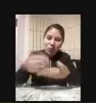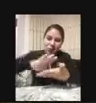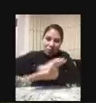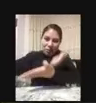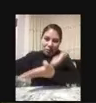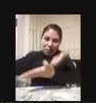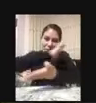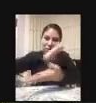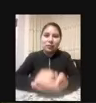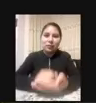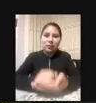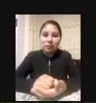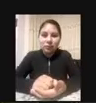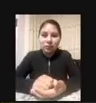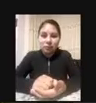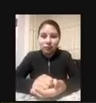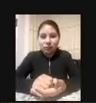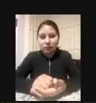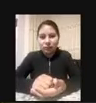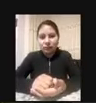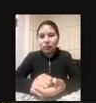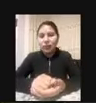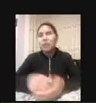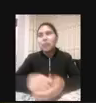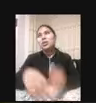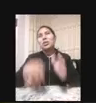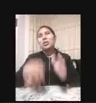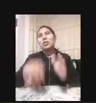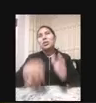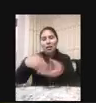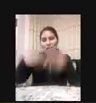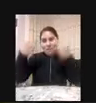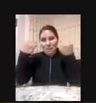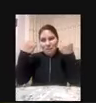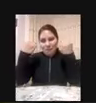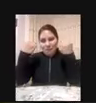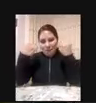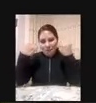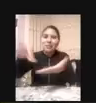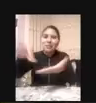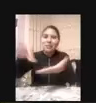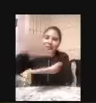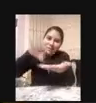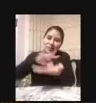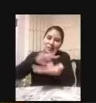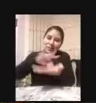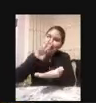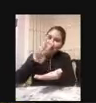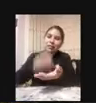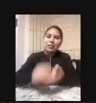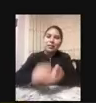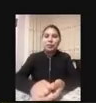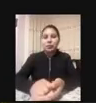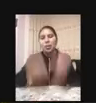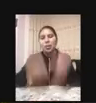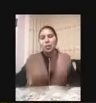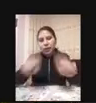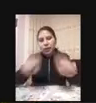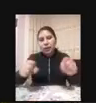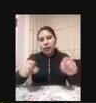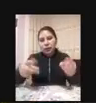corriente, de esas que venden en la farmacia, cuesta 2 pesitos más o menos. Eso podemos cortar una tirita y poner la comida